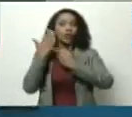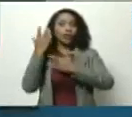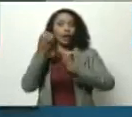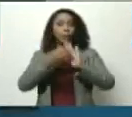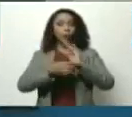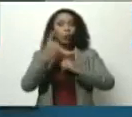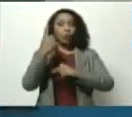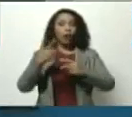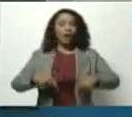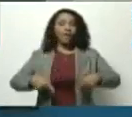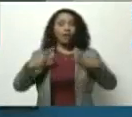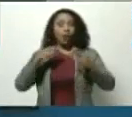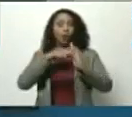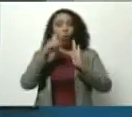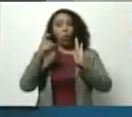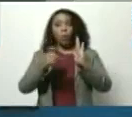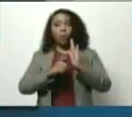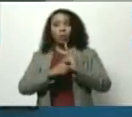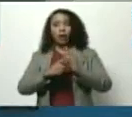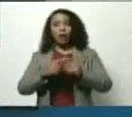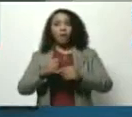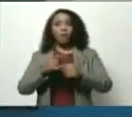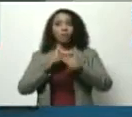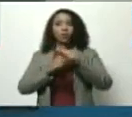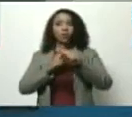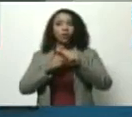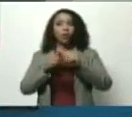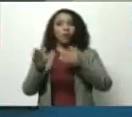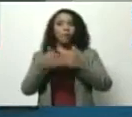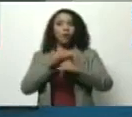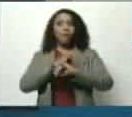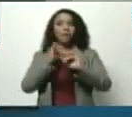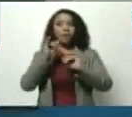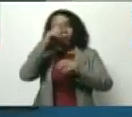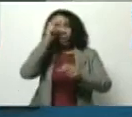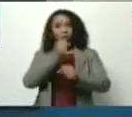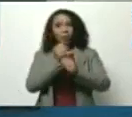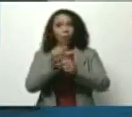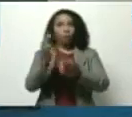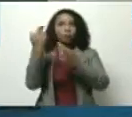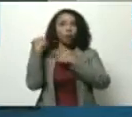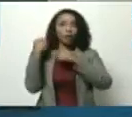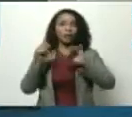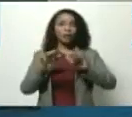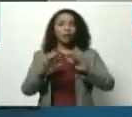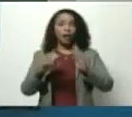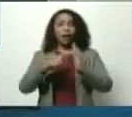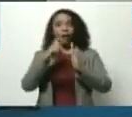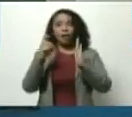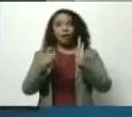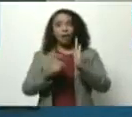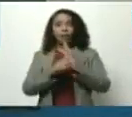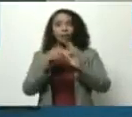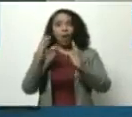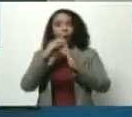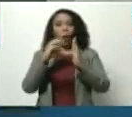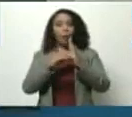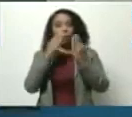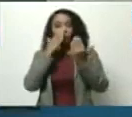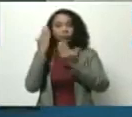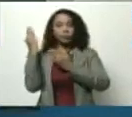más de una vida plena y exclusive era como el cierre de su gestión a cargo de la secretaria general el de lópez vamos a seguir